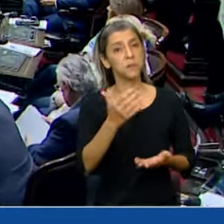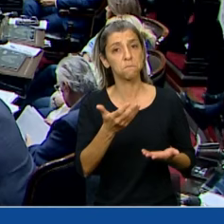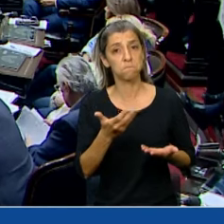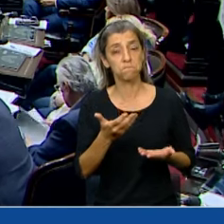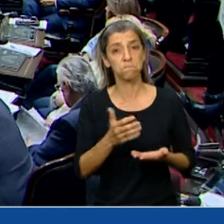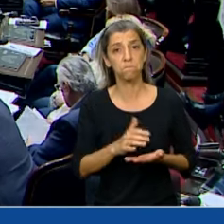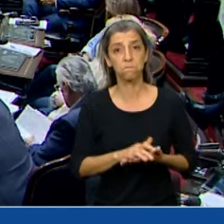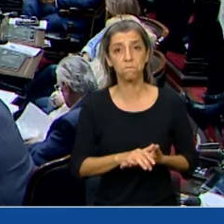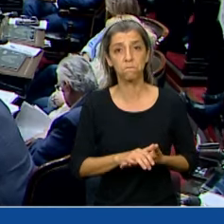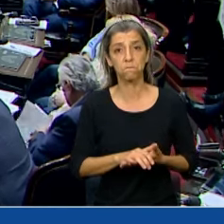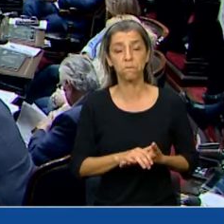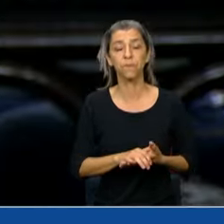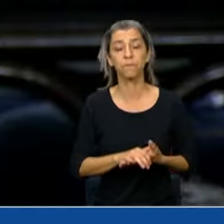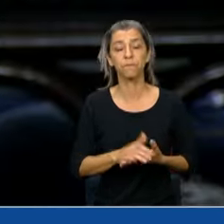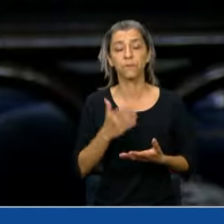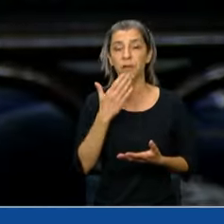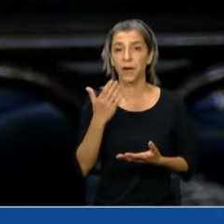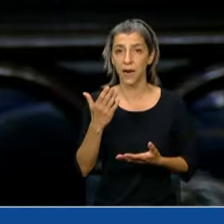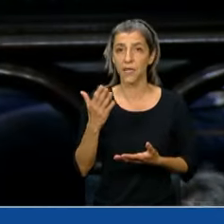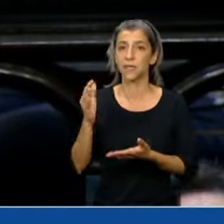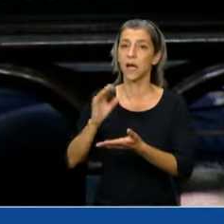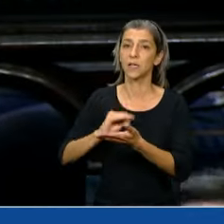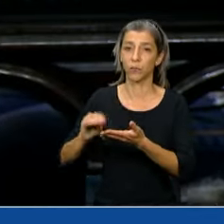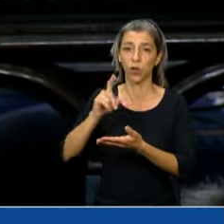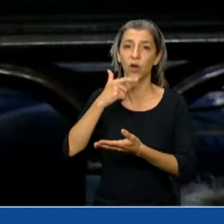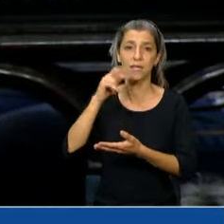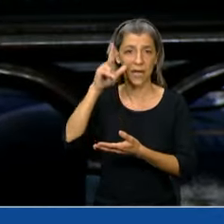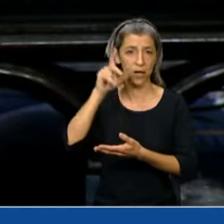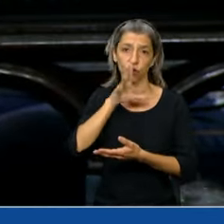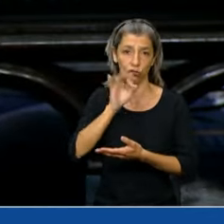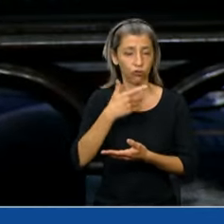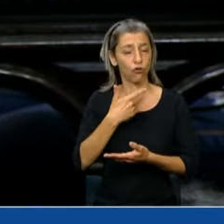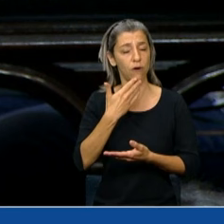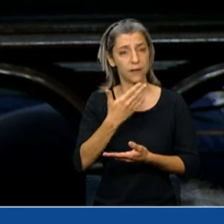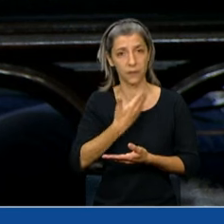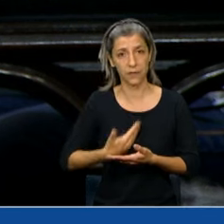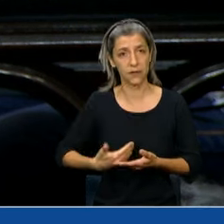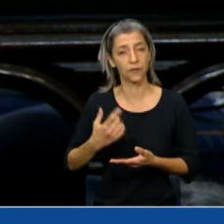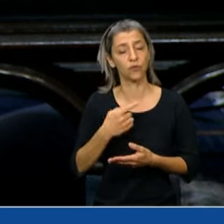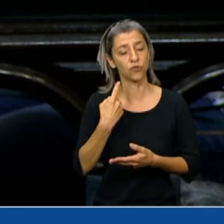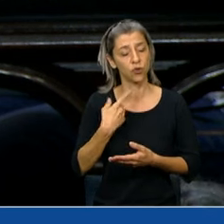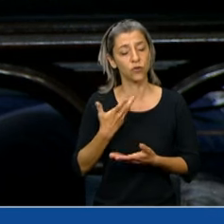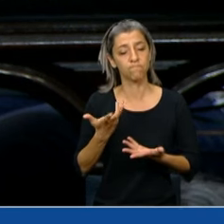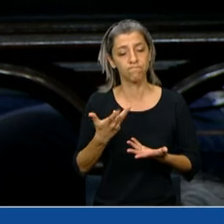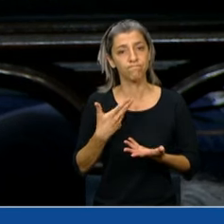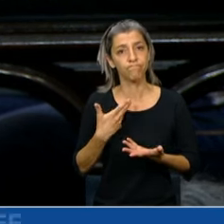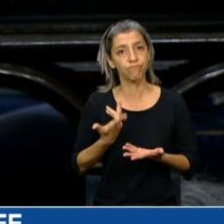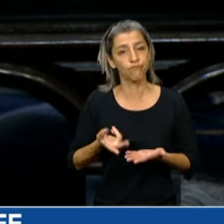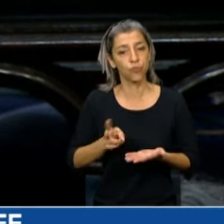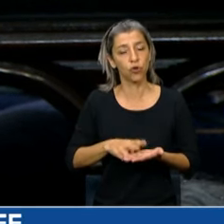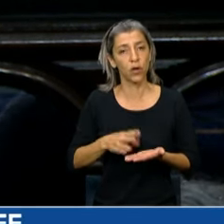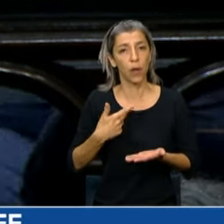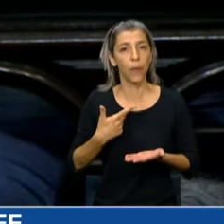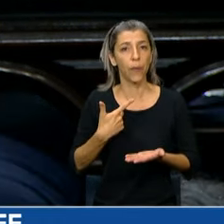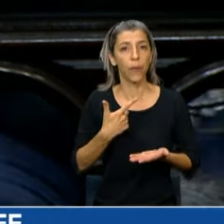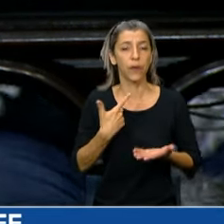Martínez Gracias presidenta Gracias diputado casareto seguimos insistiendo en la importancia ver Esto vale para todos para los